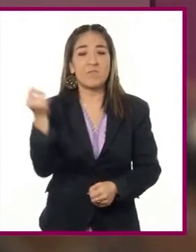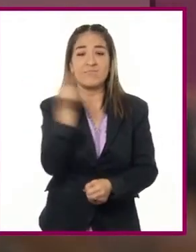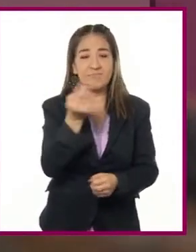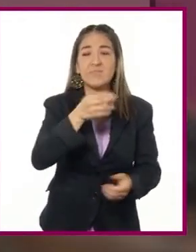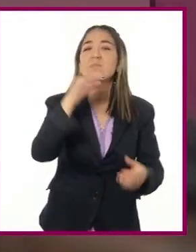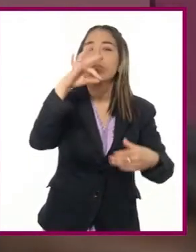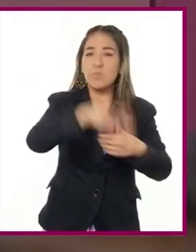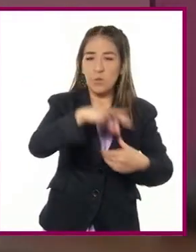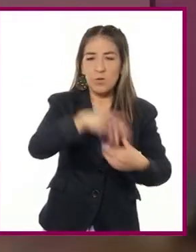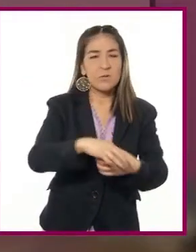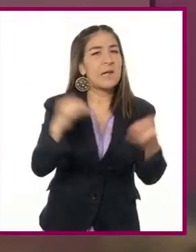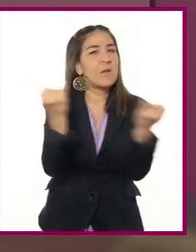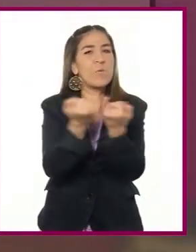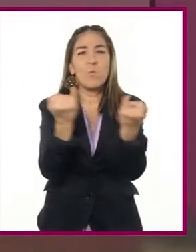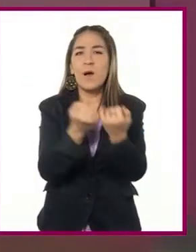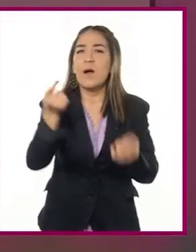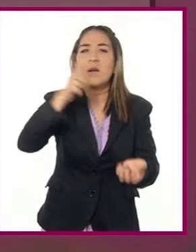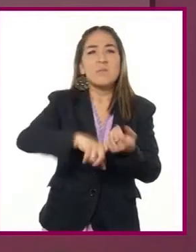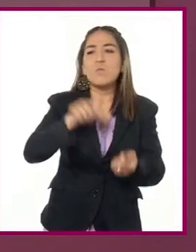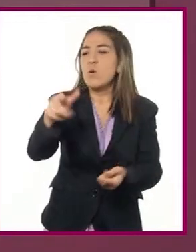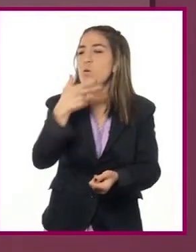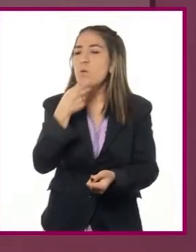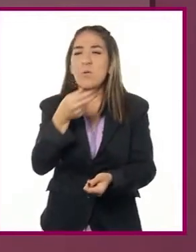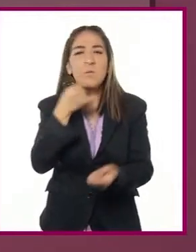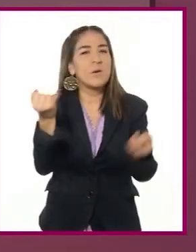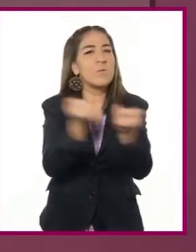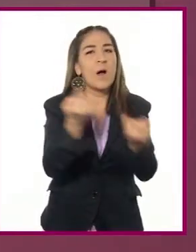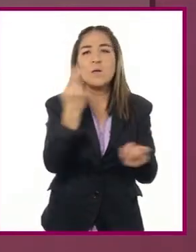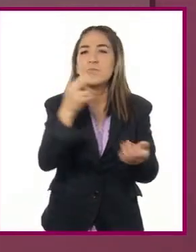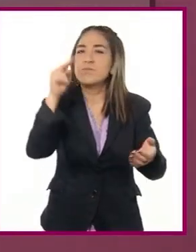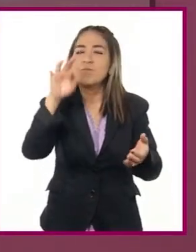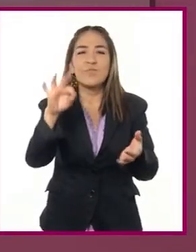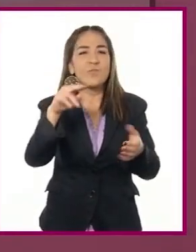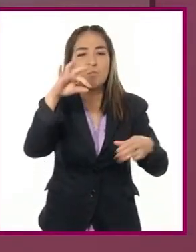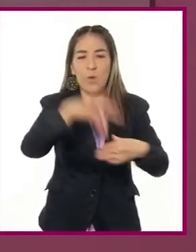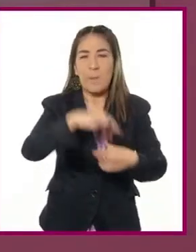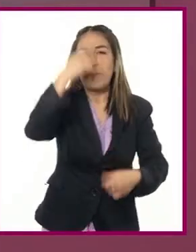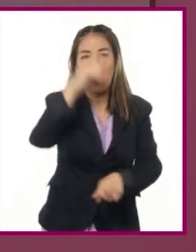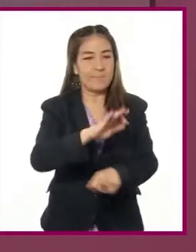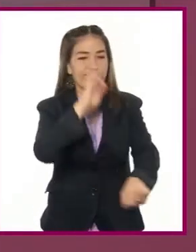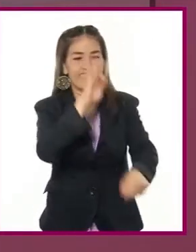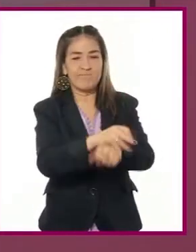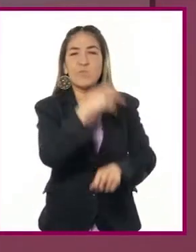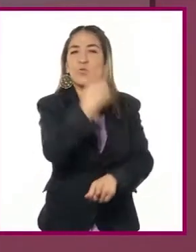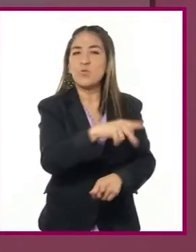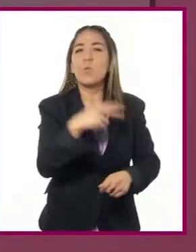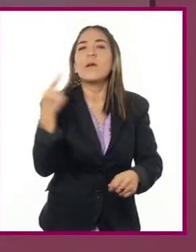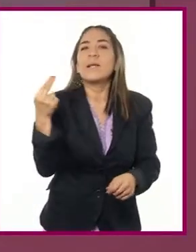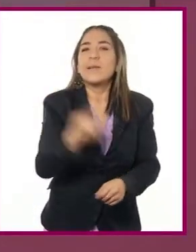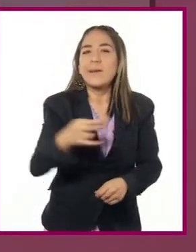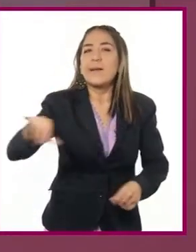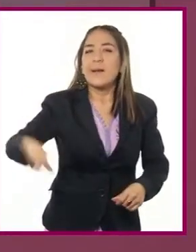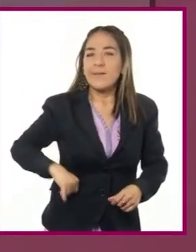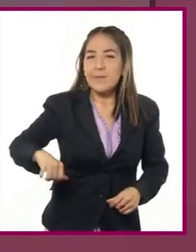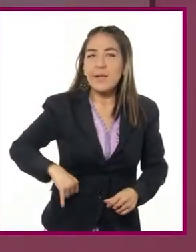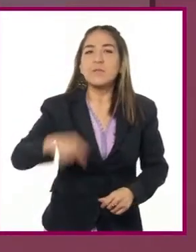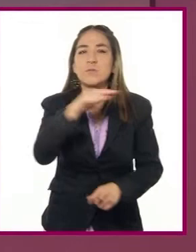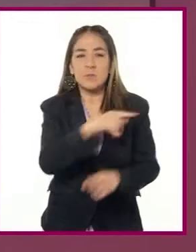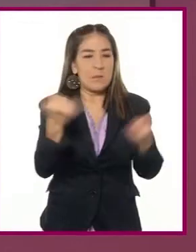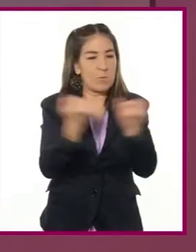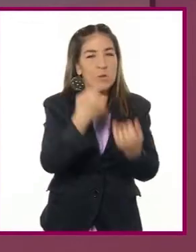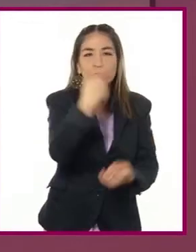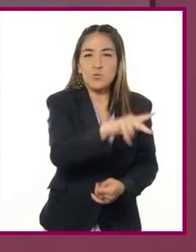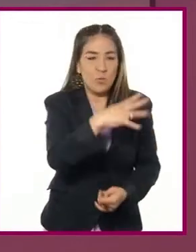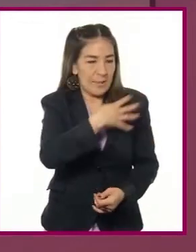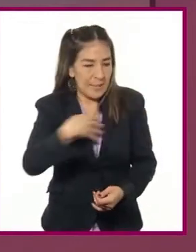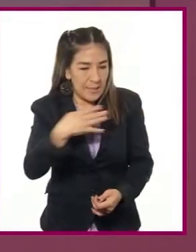mismas razones que los hombres, es decir, para defender sus intereses particulares, los intereses de sus hijos,